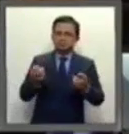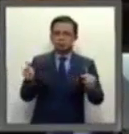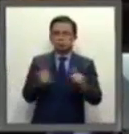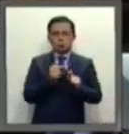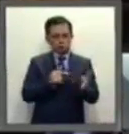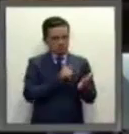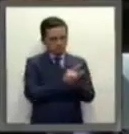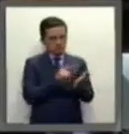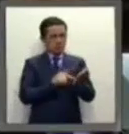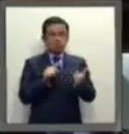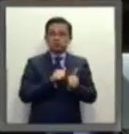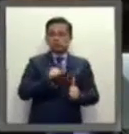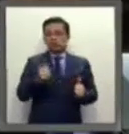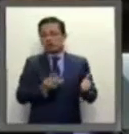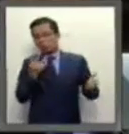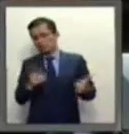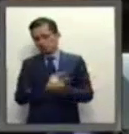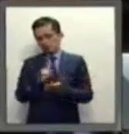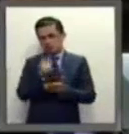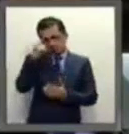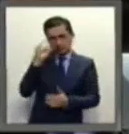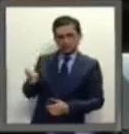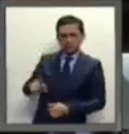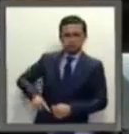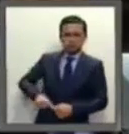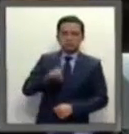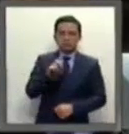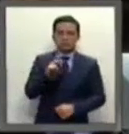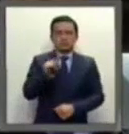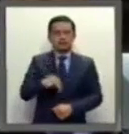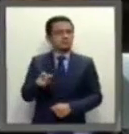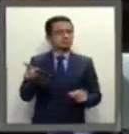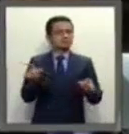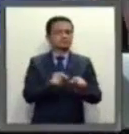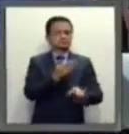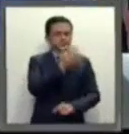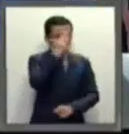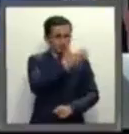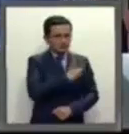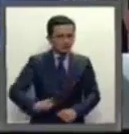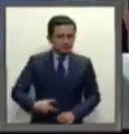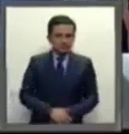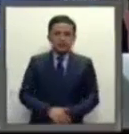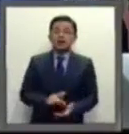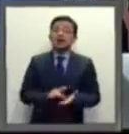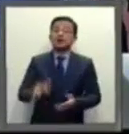a las 4 anteriores en este gobierno de Enrique Peña Nieto. Es cuanto, señor presidente. Gracias, diputado.